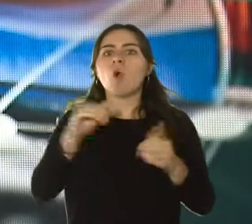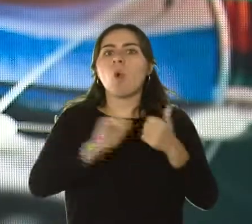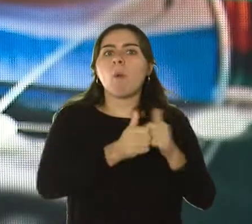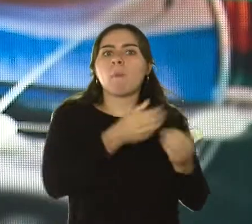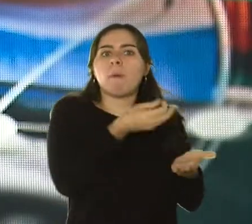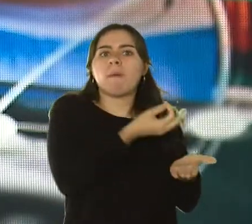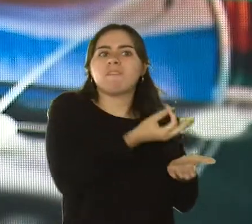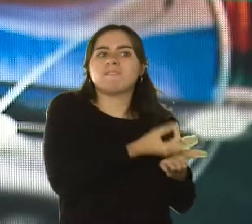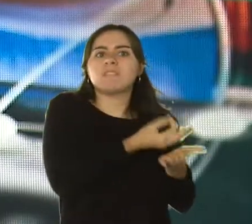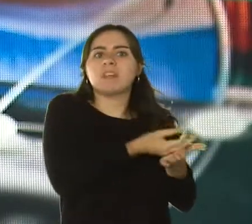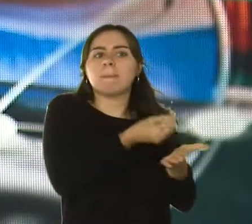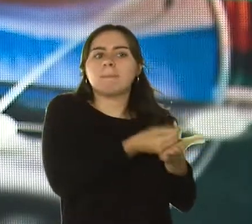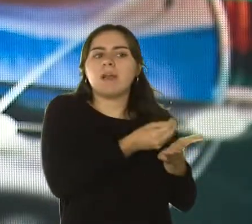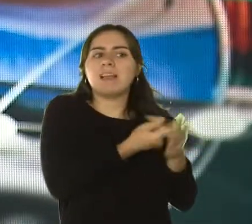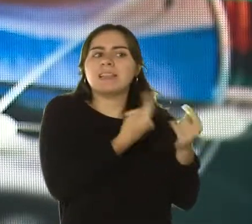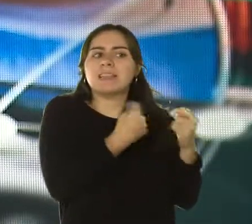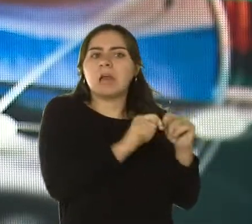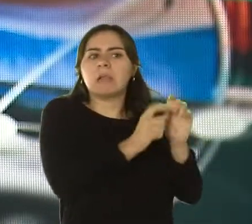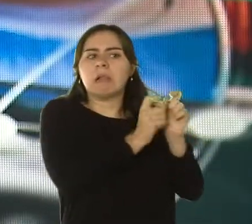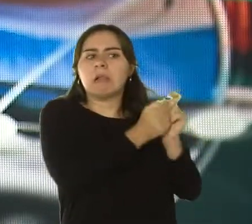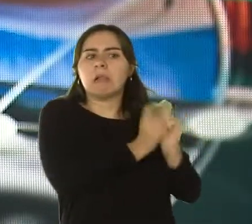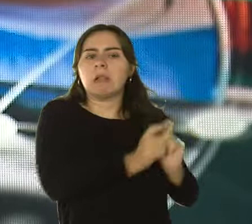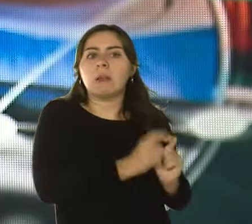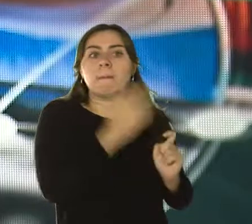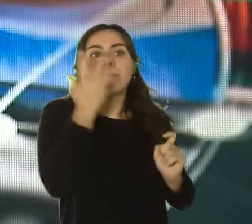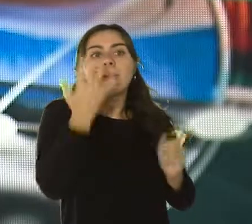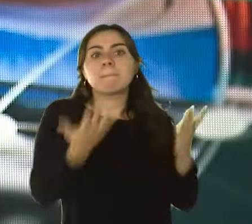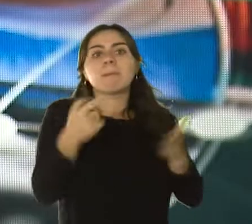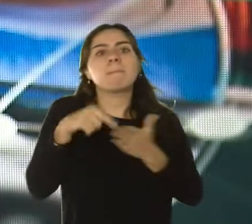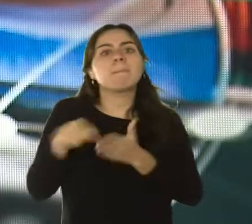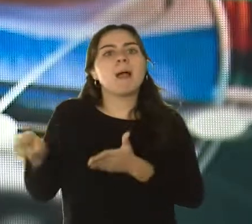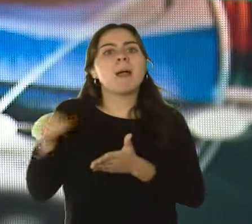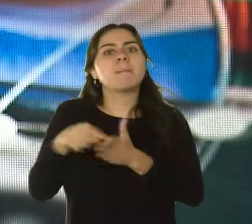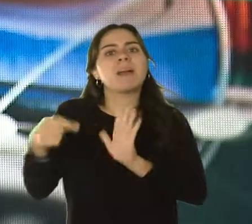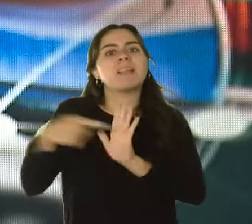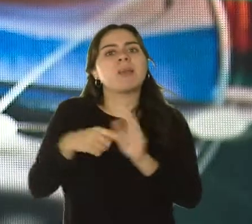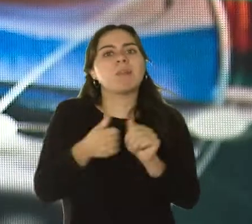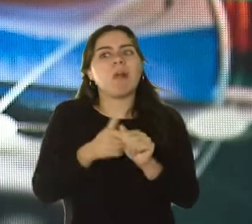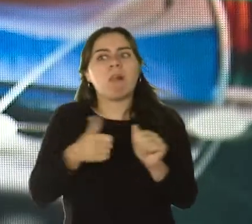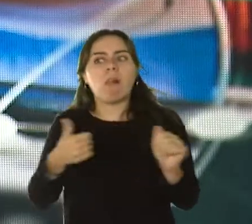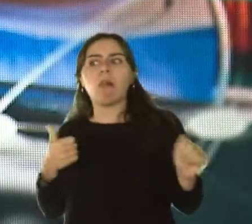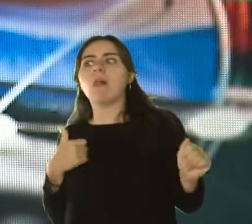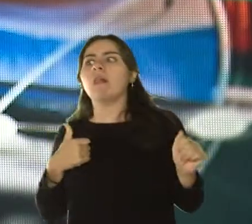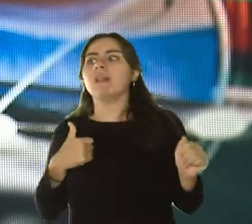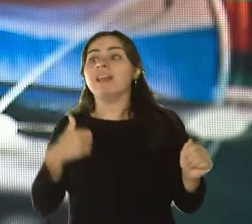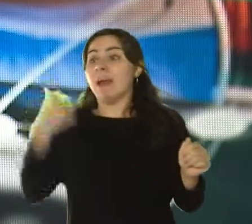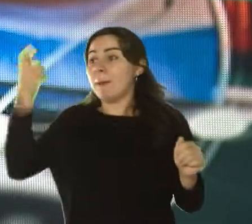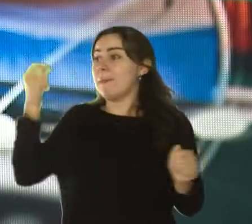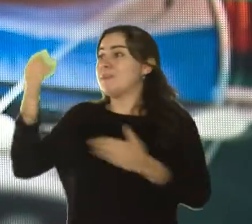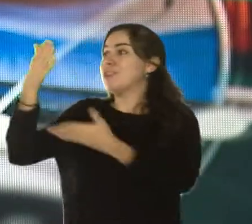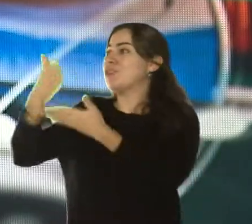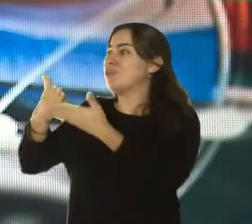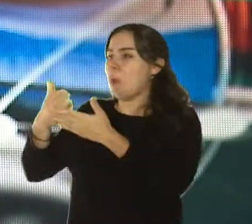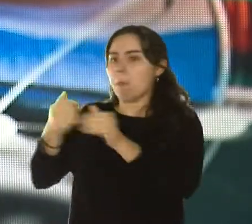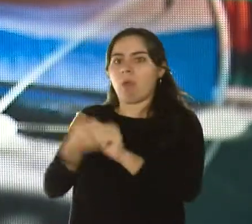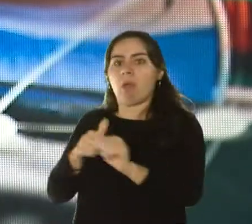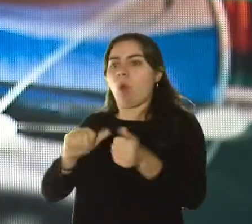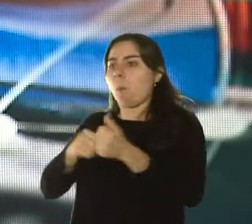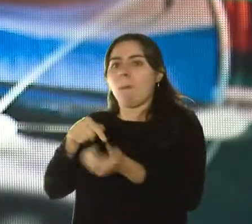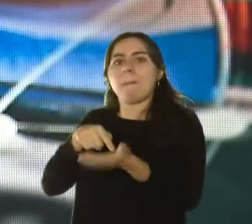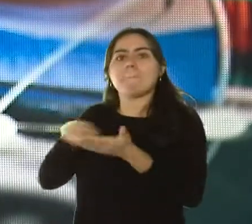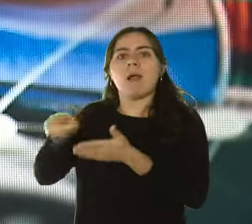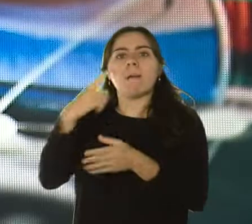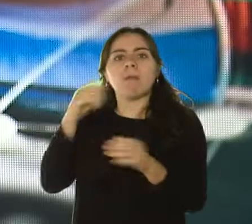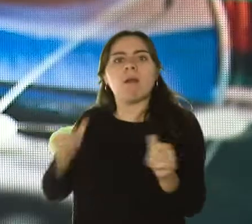si han incurrido en atrasos al momento en que se quedan sin ese ingreso tanto del PUA como del desempleo. Y ya